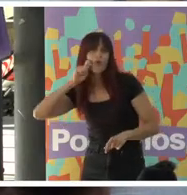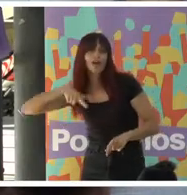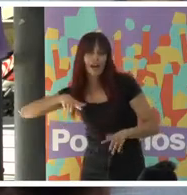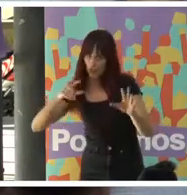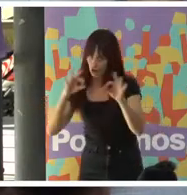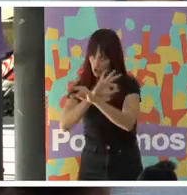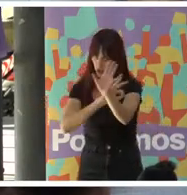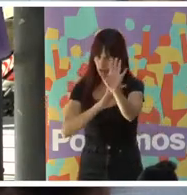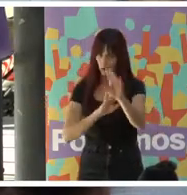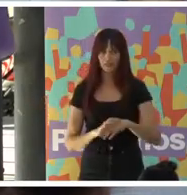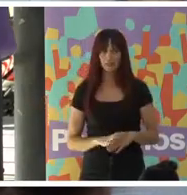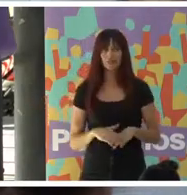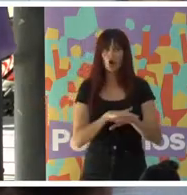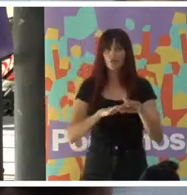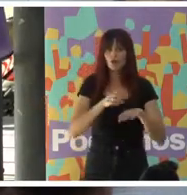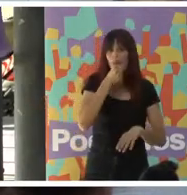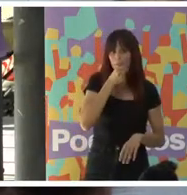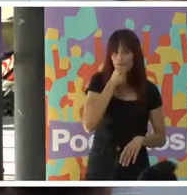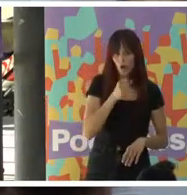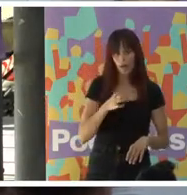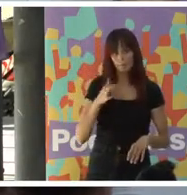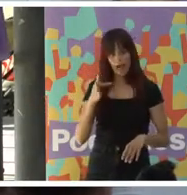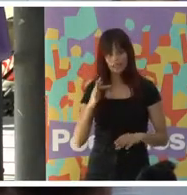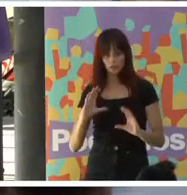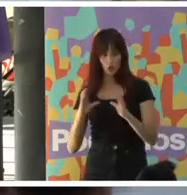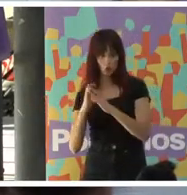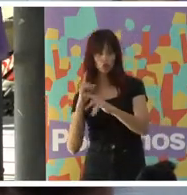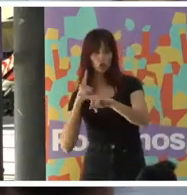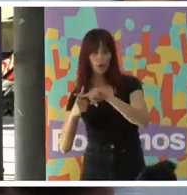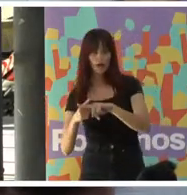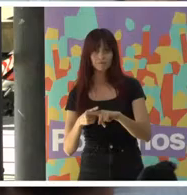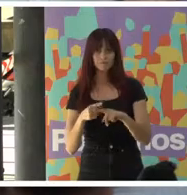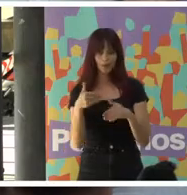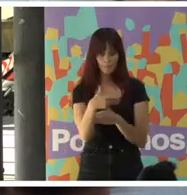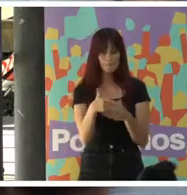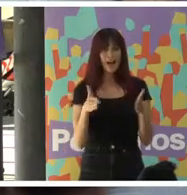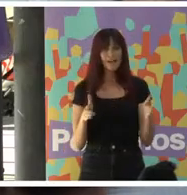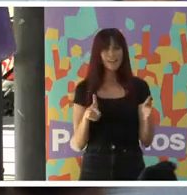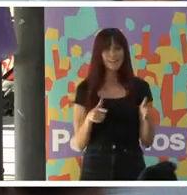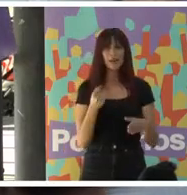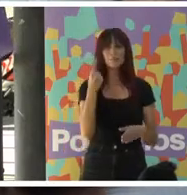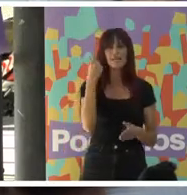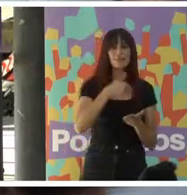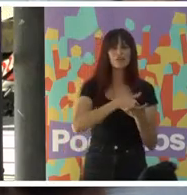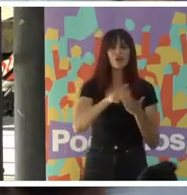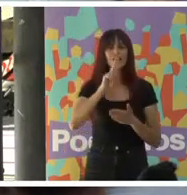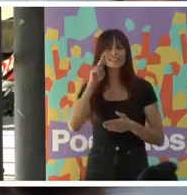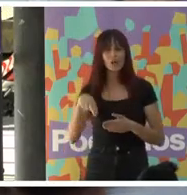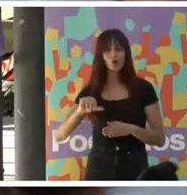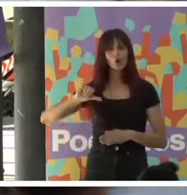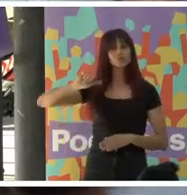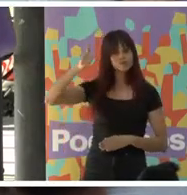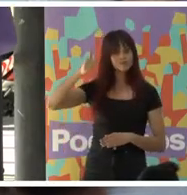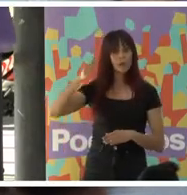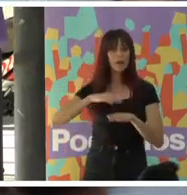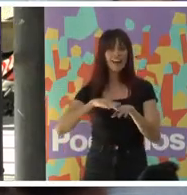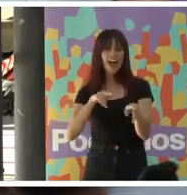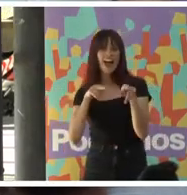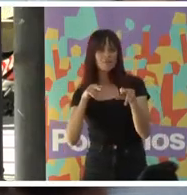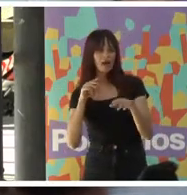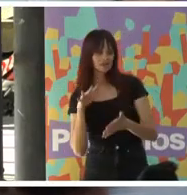equivoquemos. Fijaros, el gobierno del PSOE y Sumar acaba de aprobar un paquete de 1.000 millones de euros en armas para enviar a